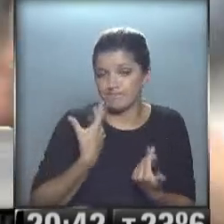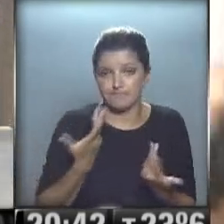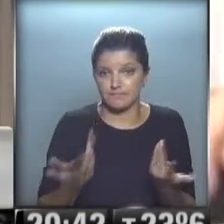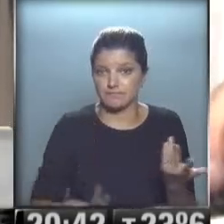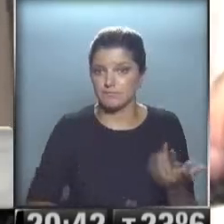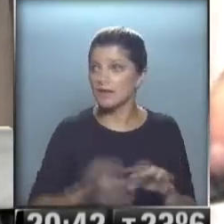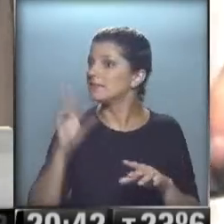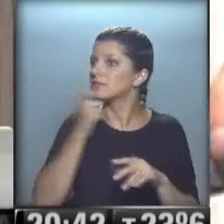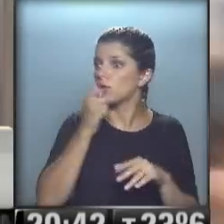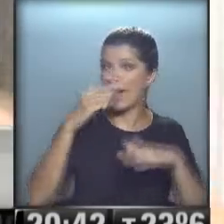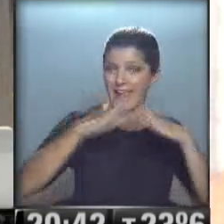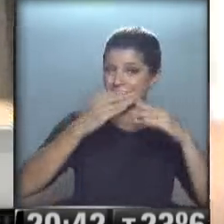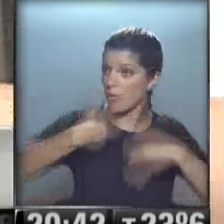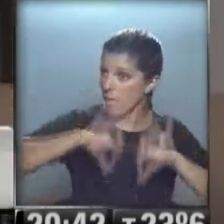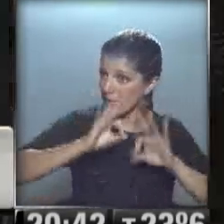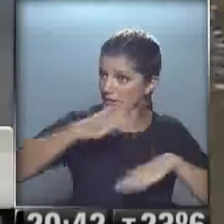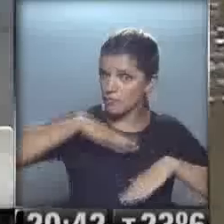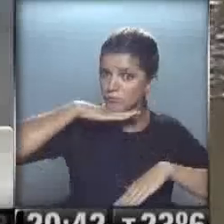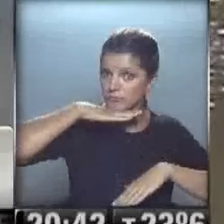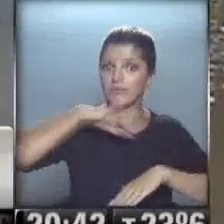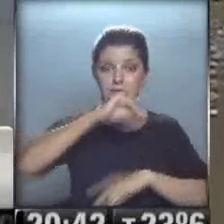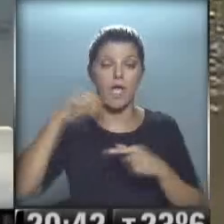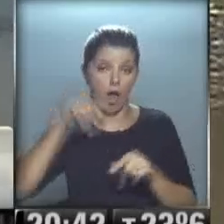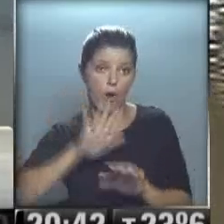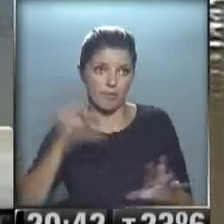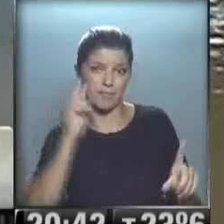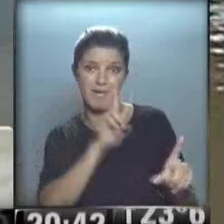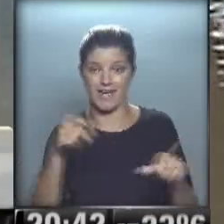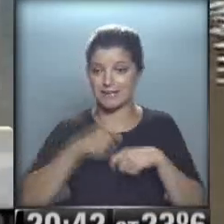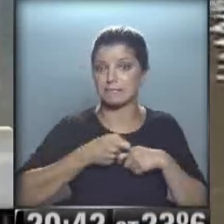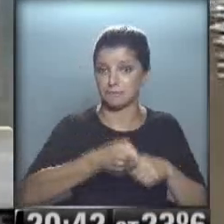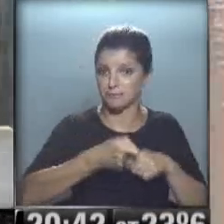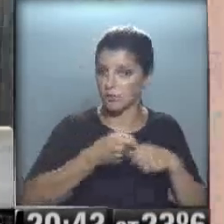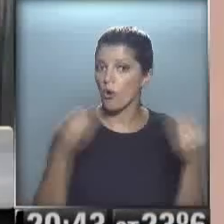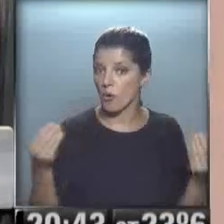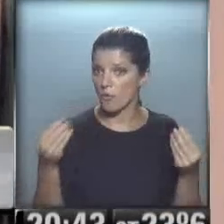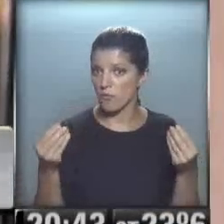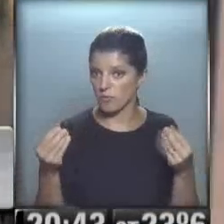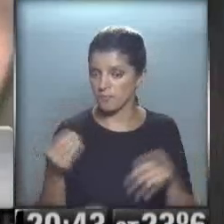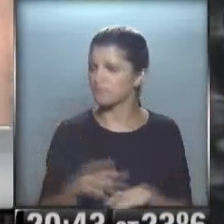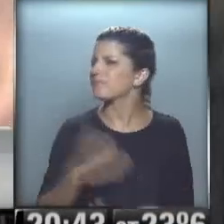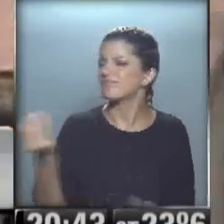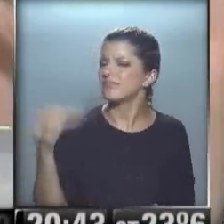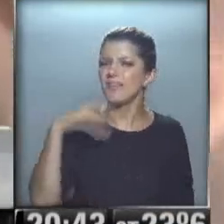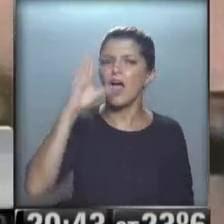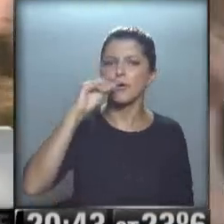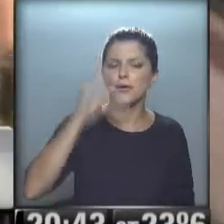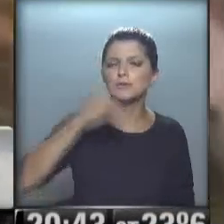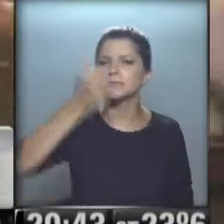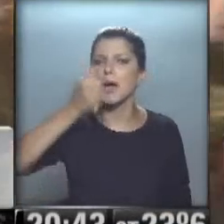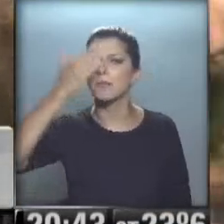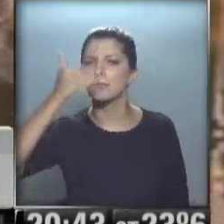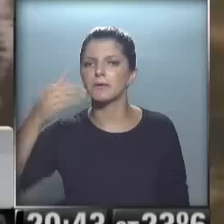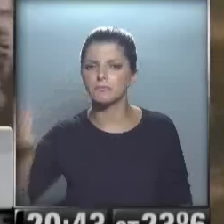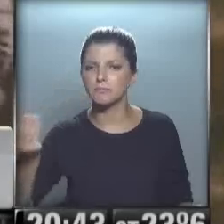Si no entraba adentro de toda la casa. Sí, ahora porque mire cómo estamos secando. Claro. ¿Vio? Pero, ¿qué fue a la noche, el fin de semana? Y fue la